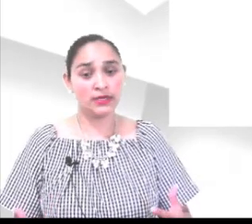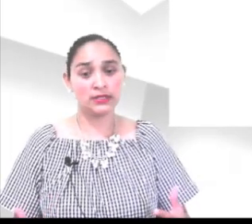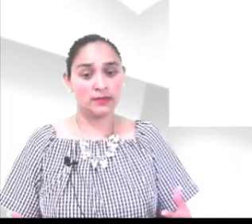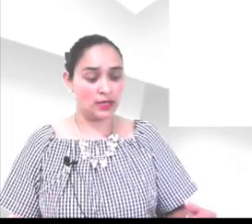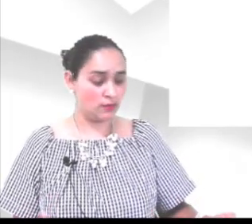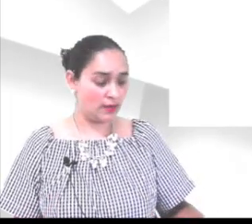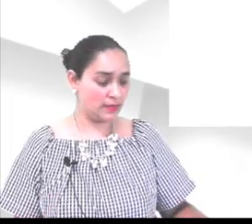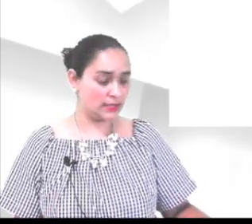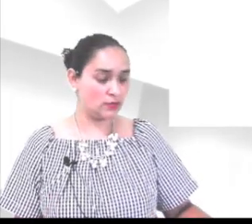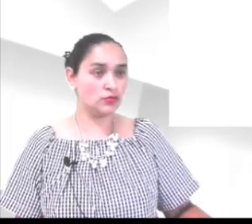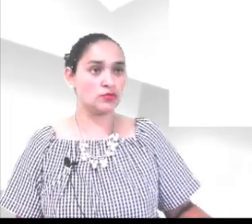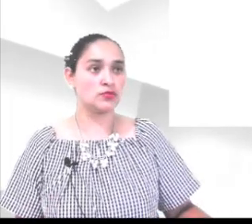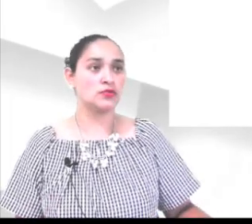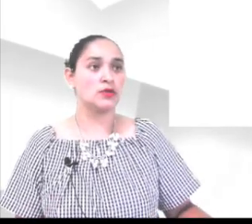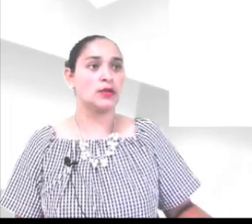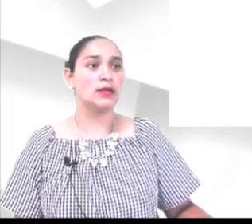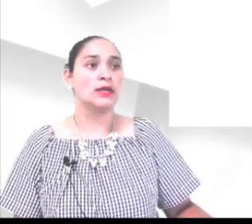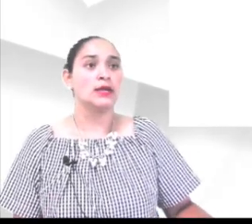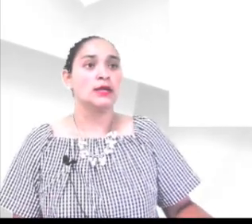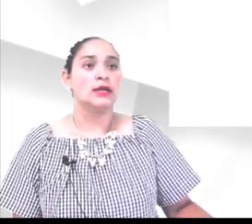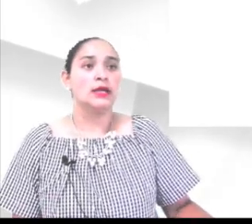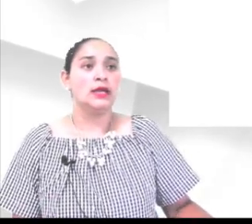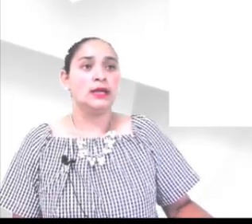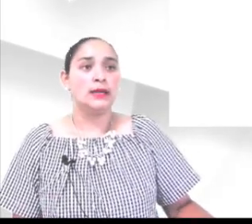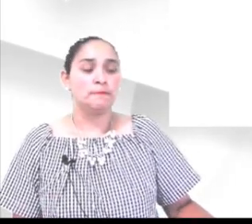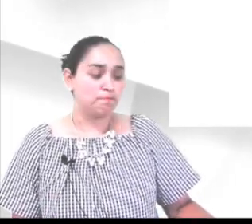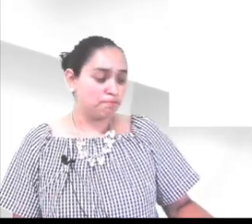los más fuertes, ¿verdad? Los más peligrosos.